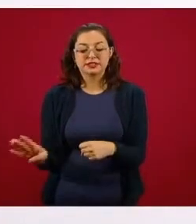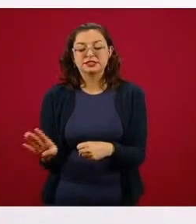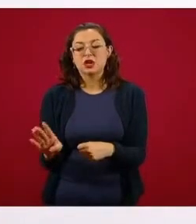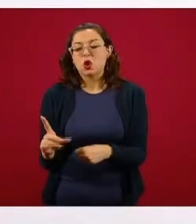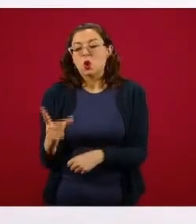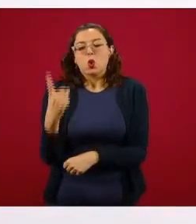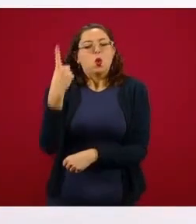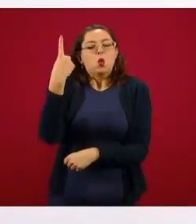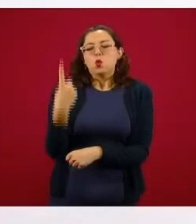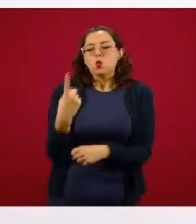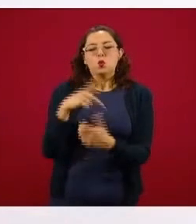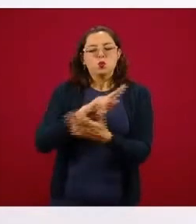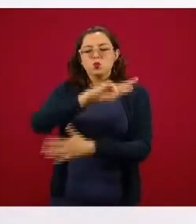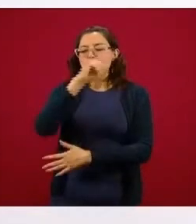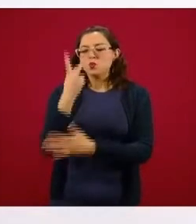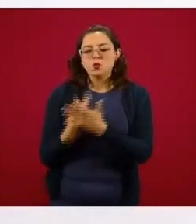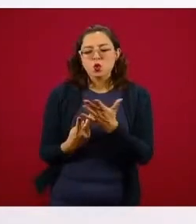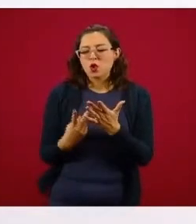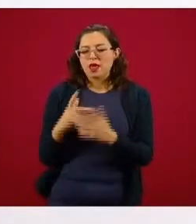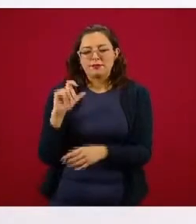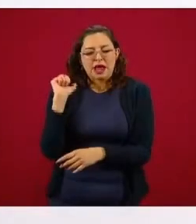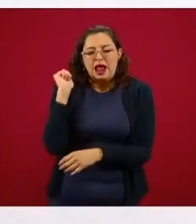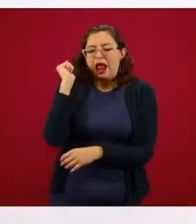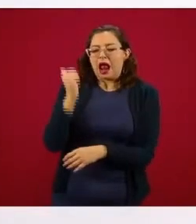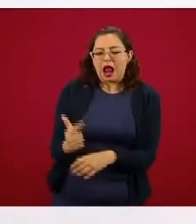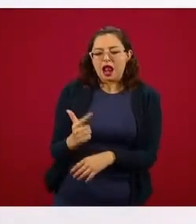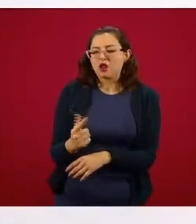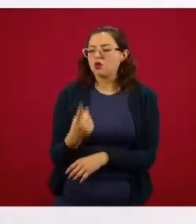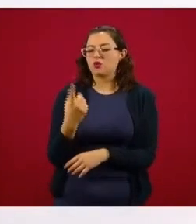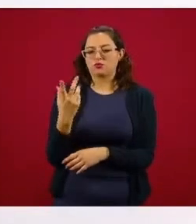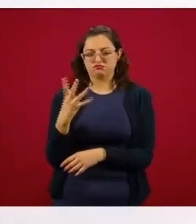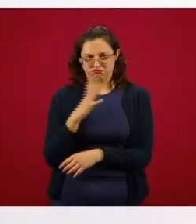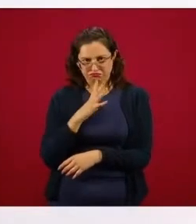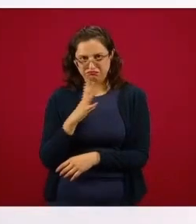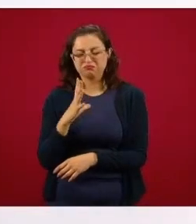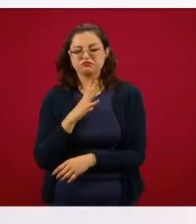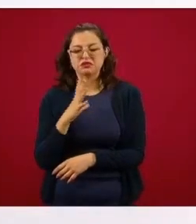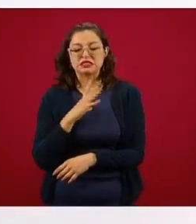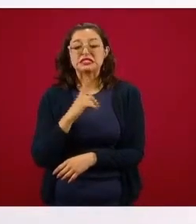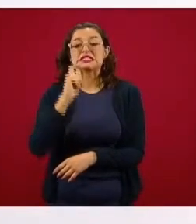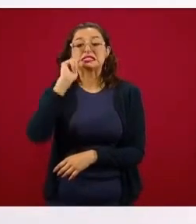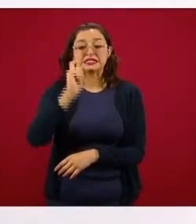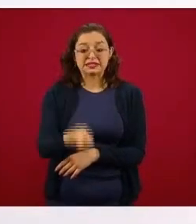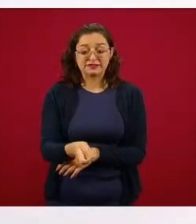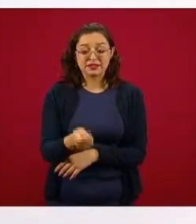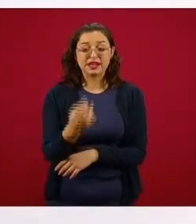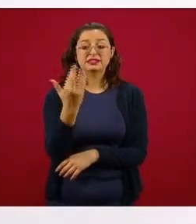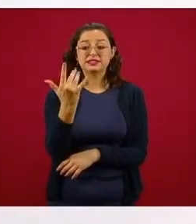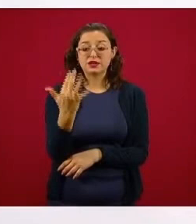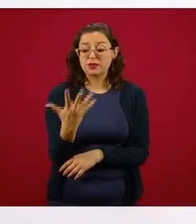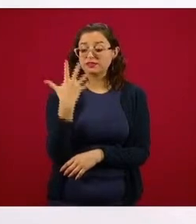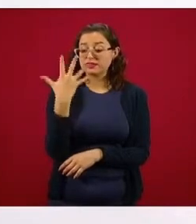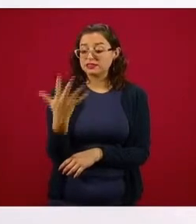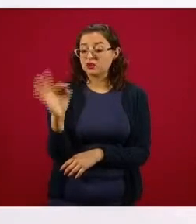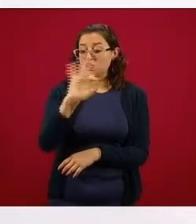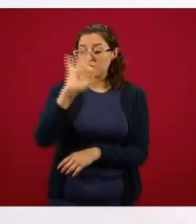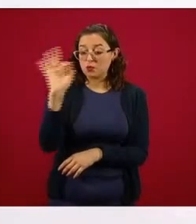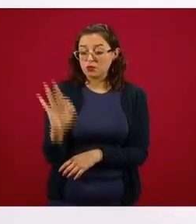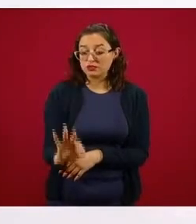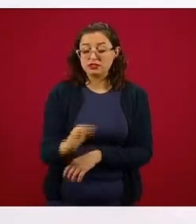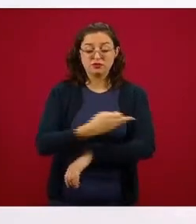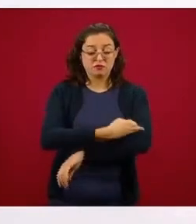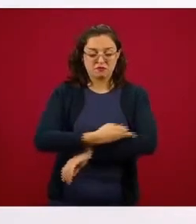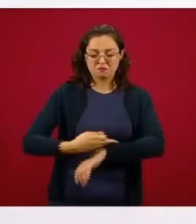cuando menos uno de los programas sociales en curso, es decir, el 55% del total